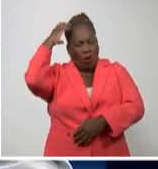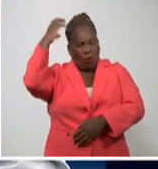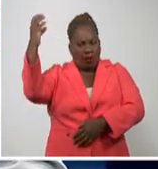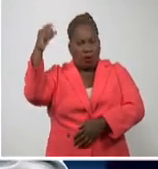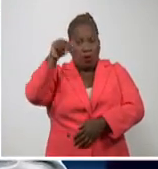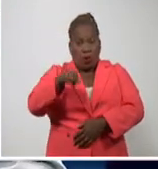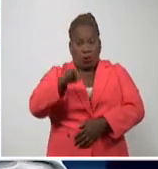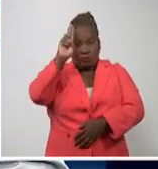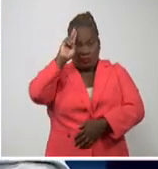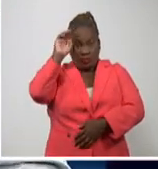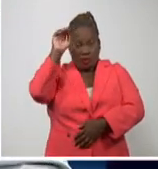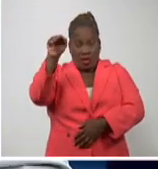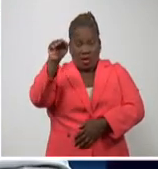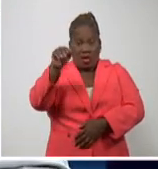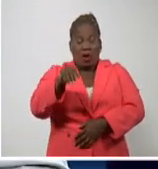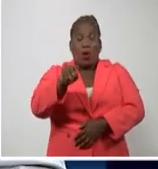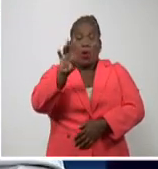activo una cifra elevada,